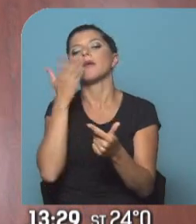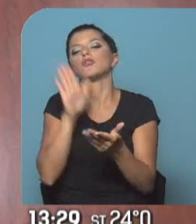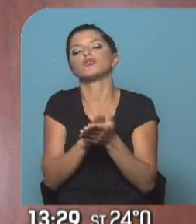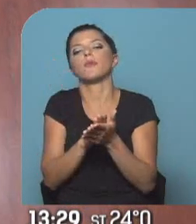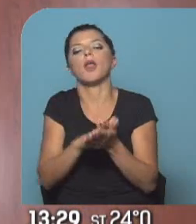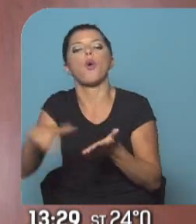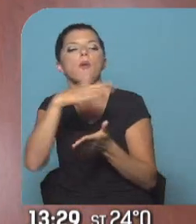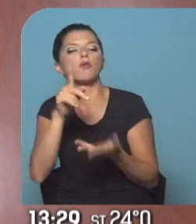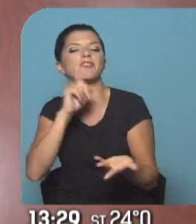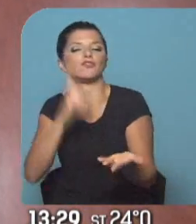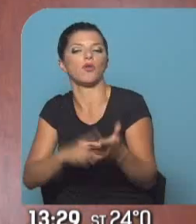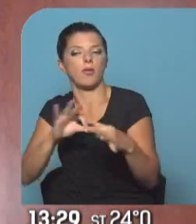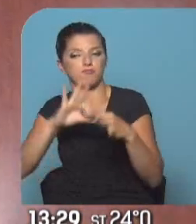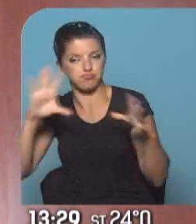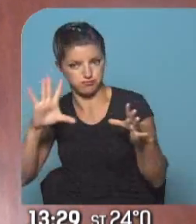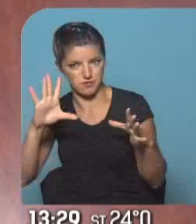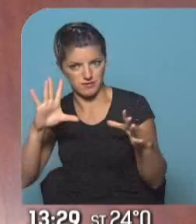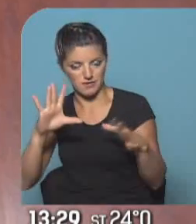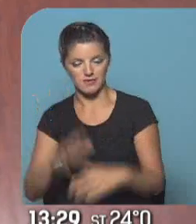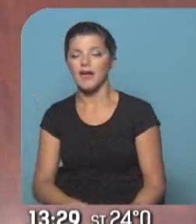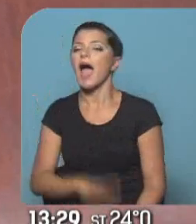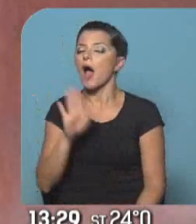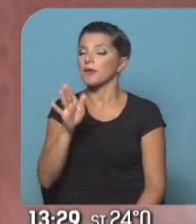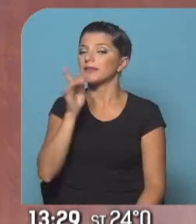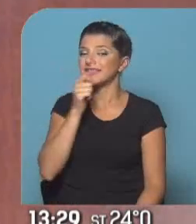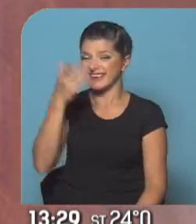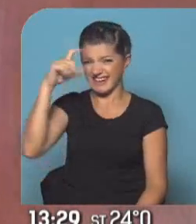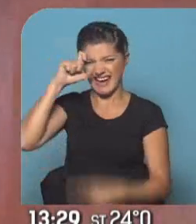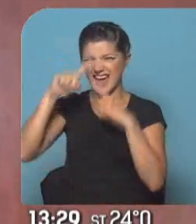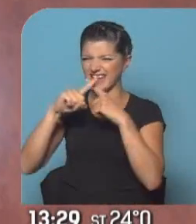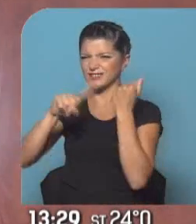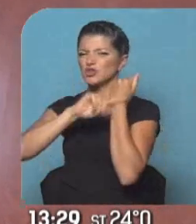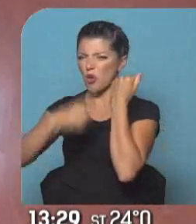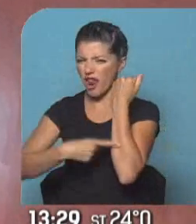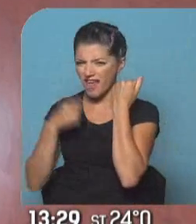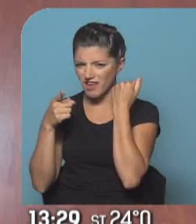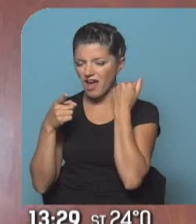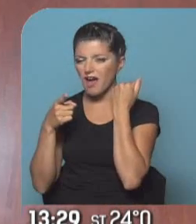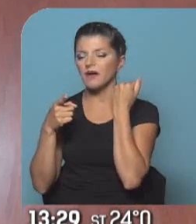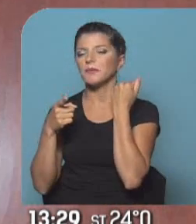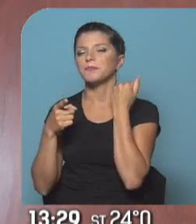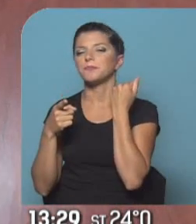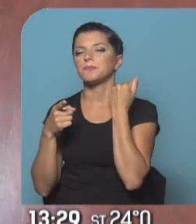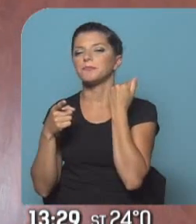lado. Por el otro lado, salvo casos de discriminación o guerra, como la ex Yugoslavia, no es posible que